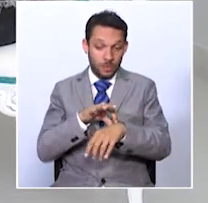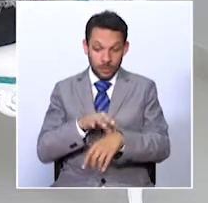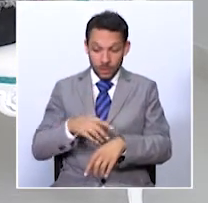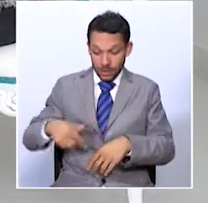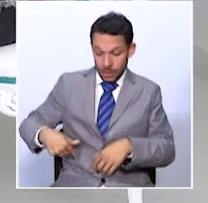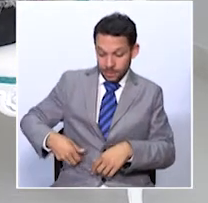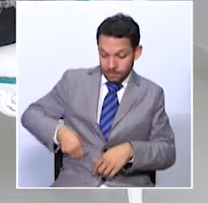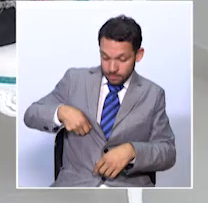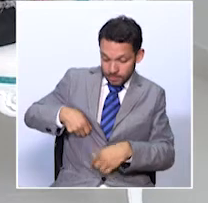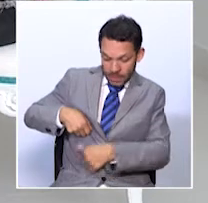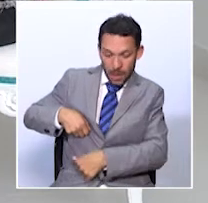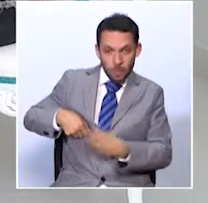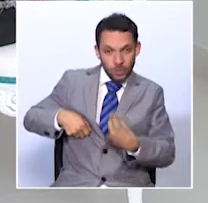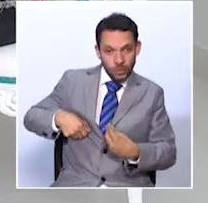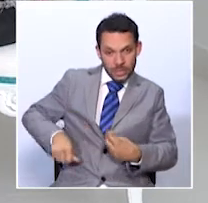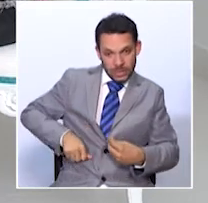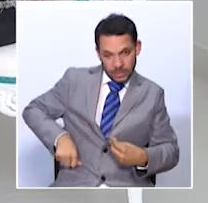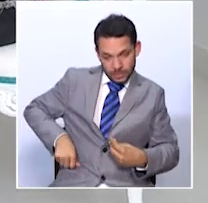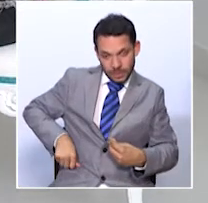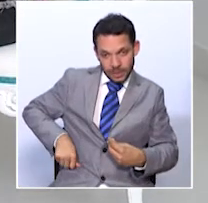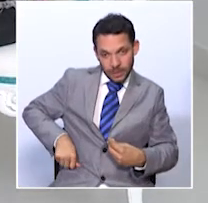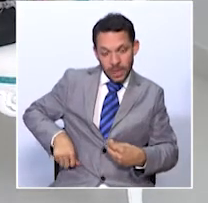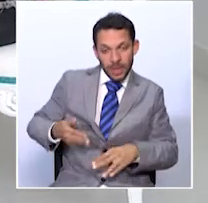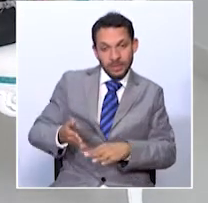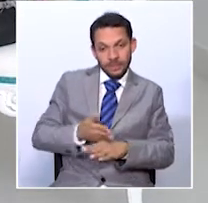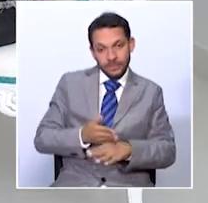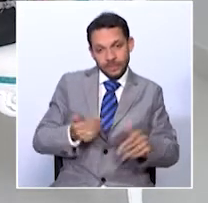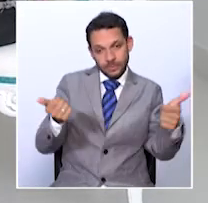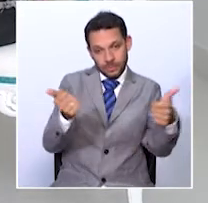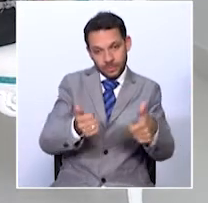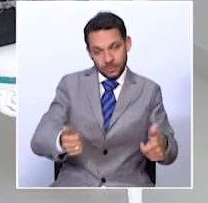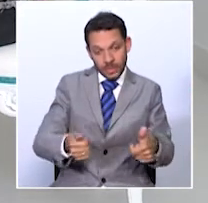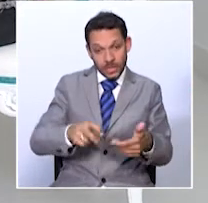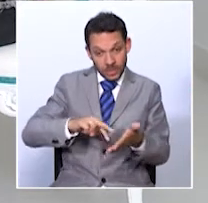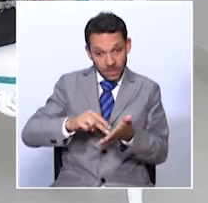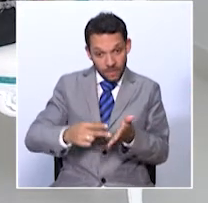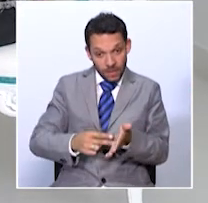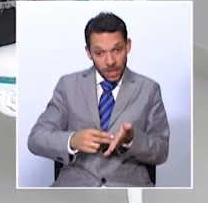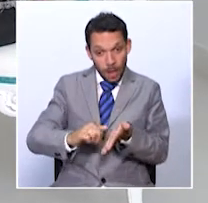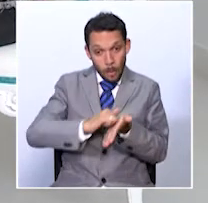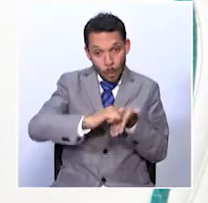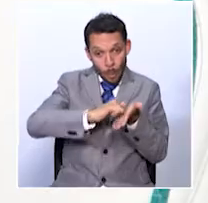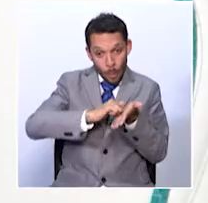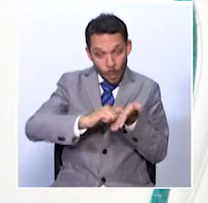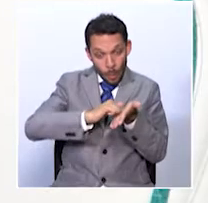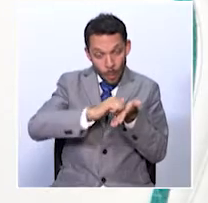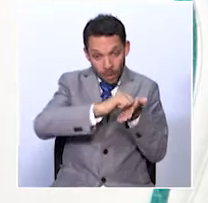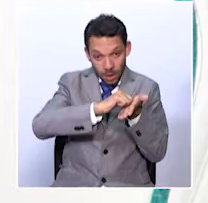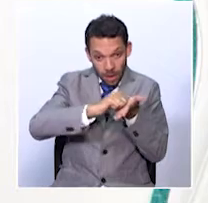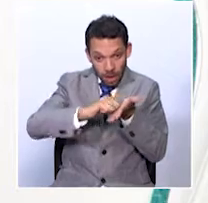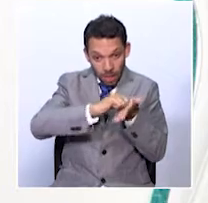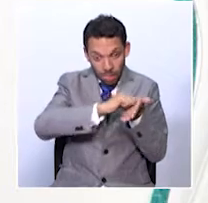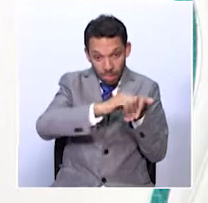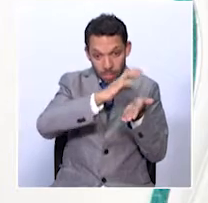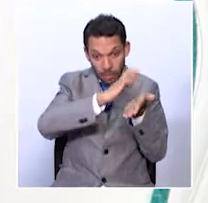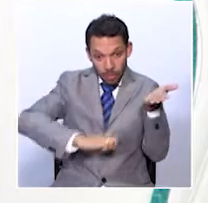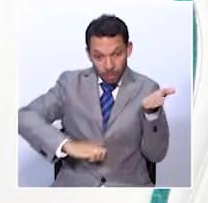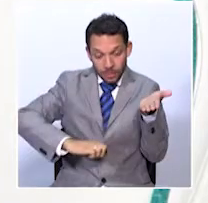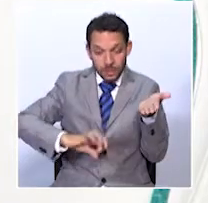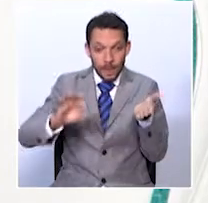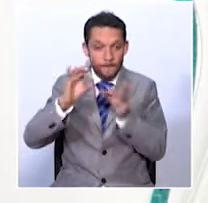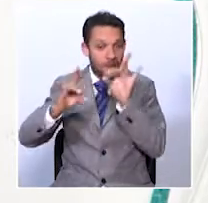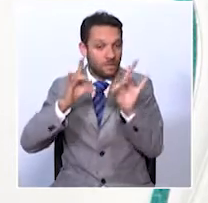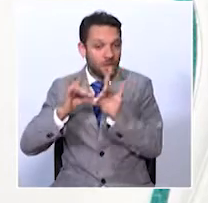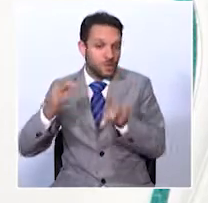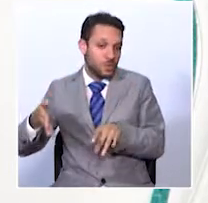yo hago, entonces le digo, no, es que la cirugía plástica no es un borrador, empecemos por ahí. El único que da perfección es Dios,